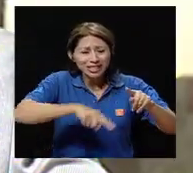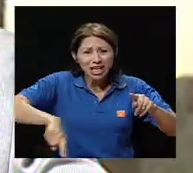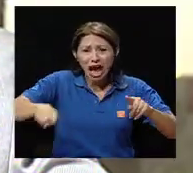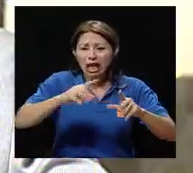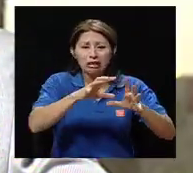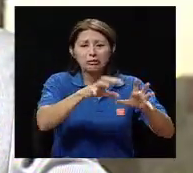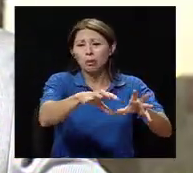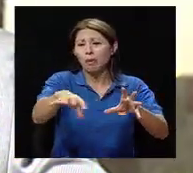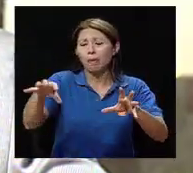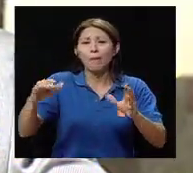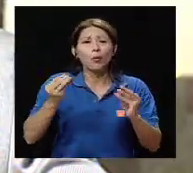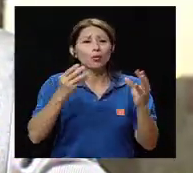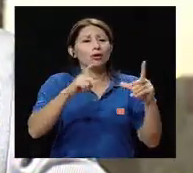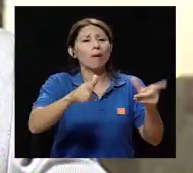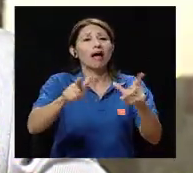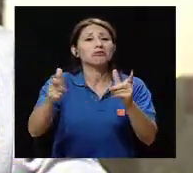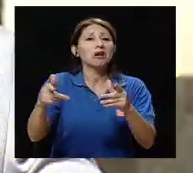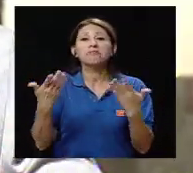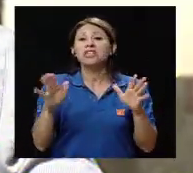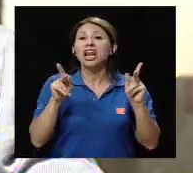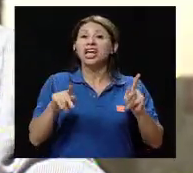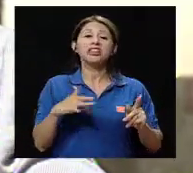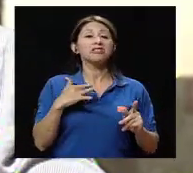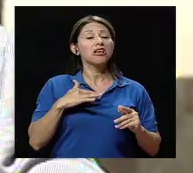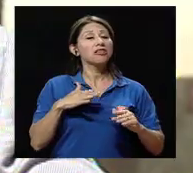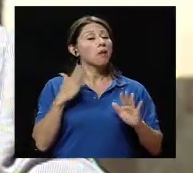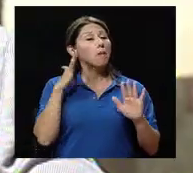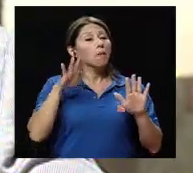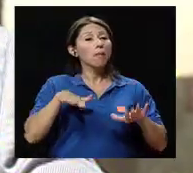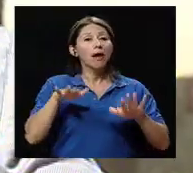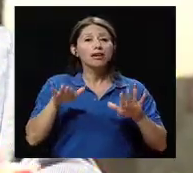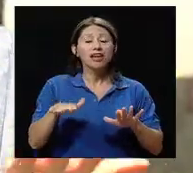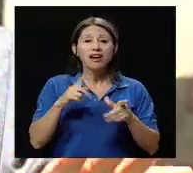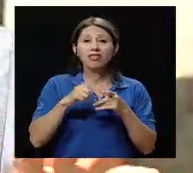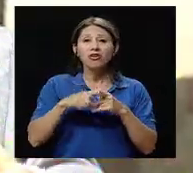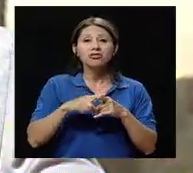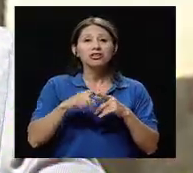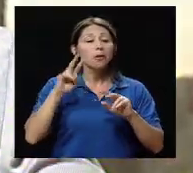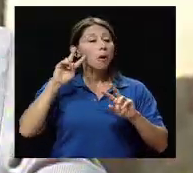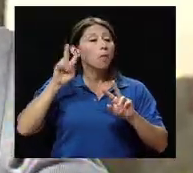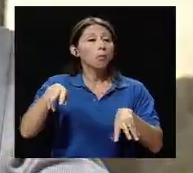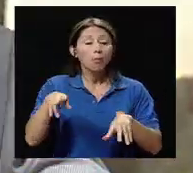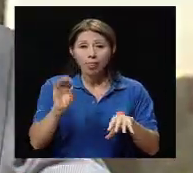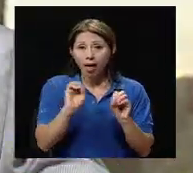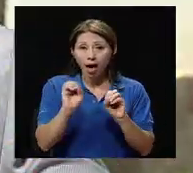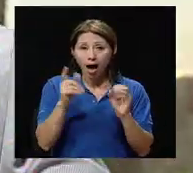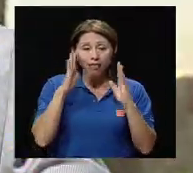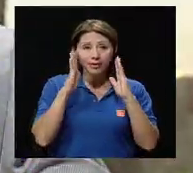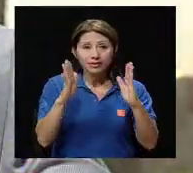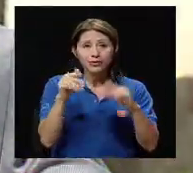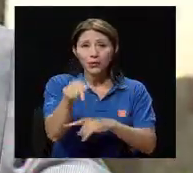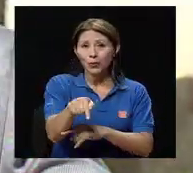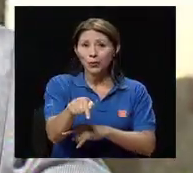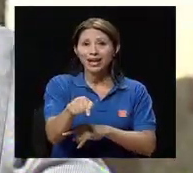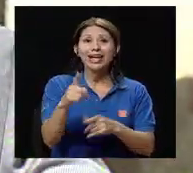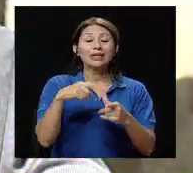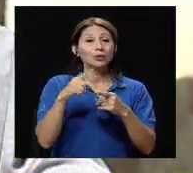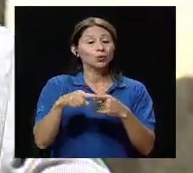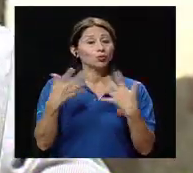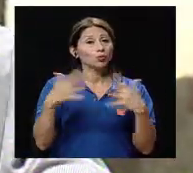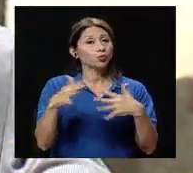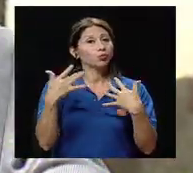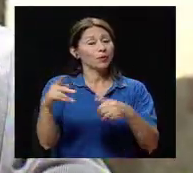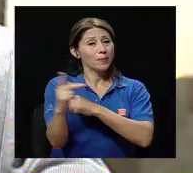las instituciones gubernamentales también, y por supuesto, prácticamente en todo el país hubo